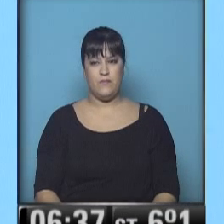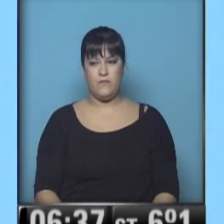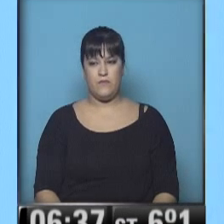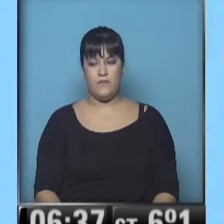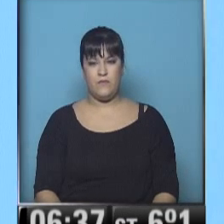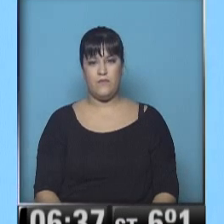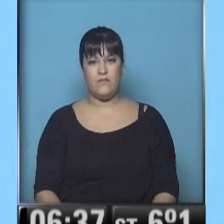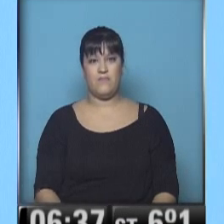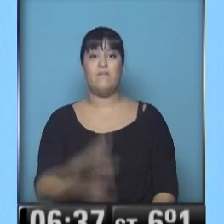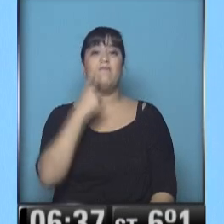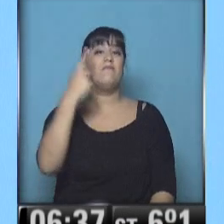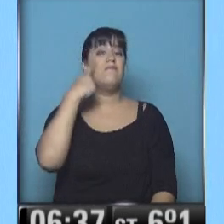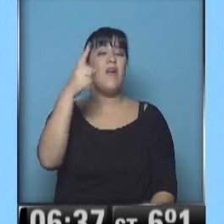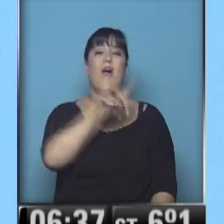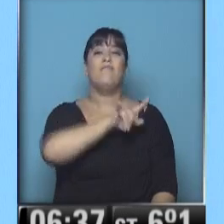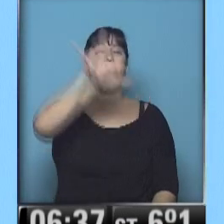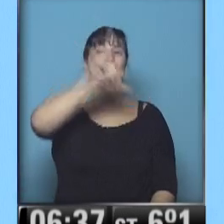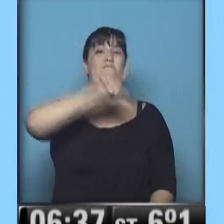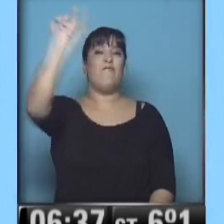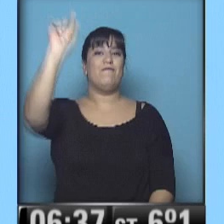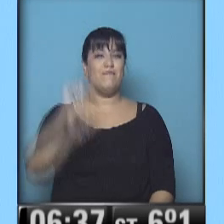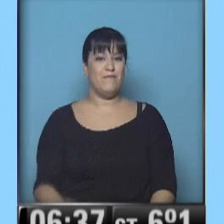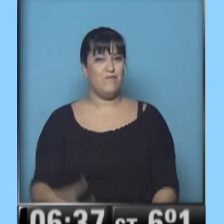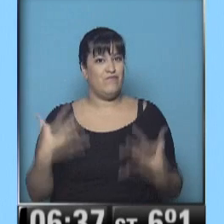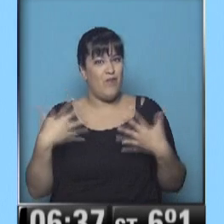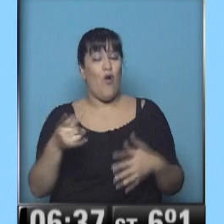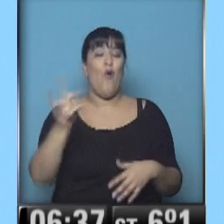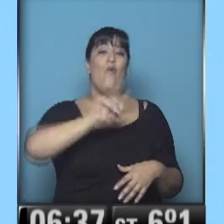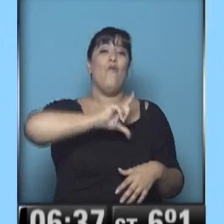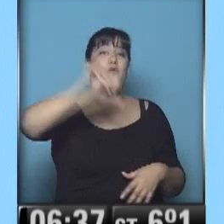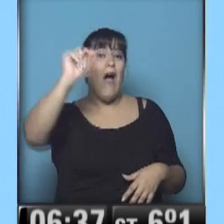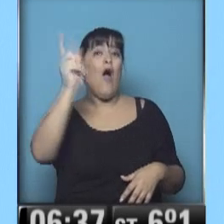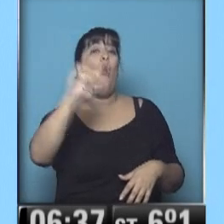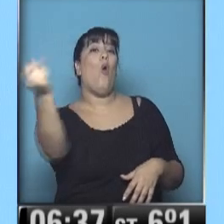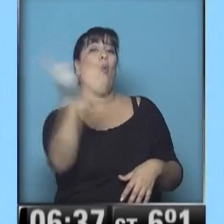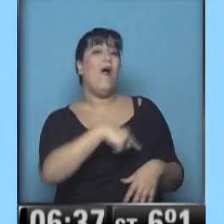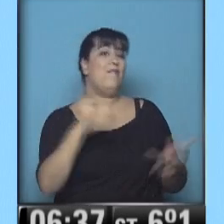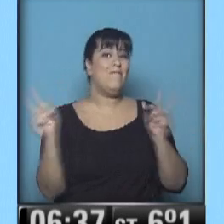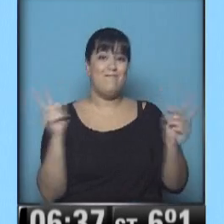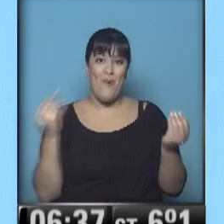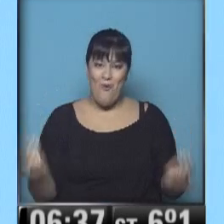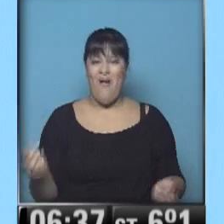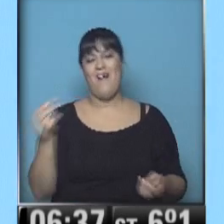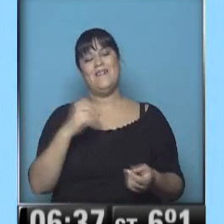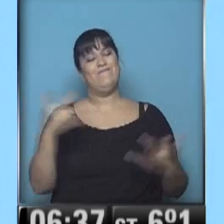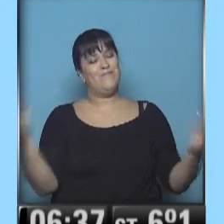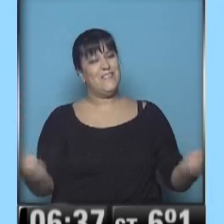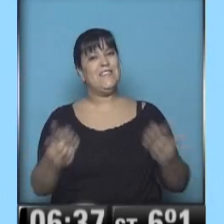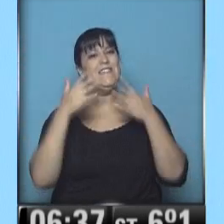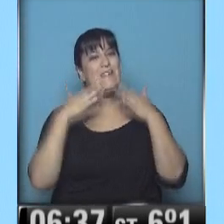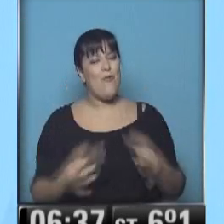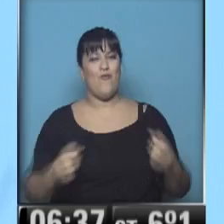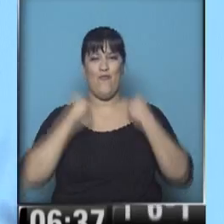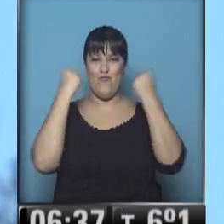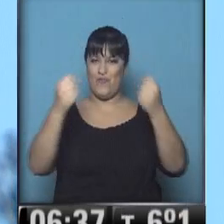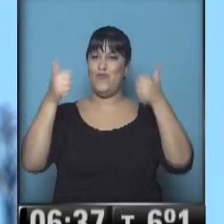Ay, alguien se va hoy, mira. Ay, qué avionazo, Cari. O vuelve. Se va o vuelve, sea lo que sea con mucha, mucha